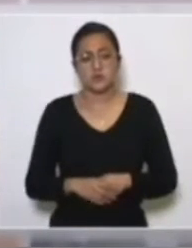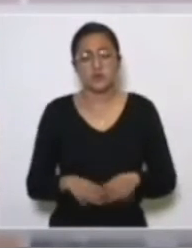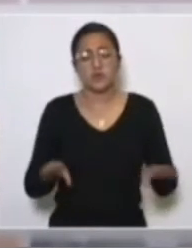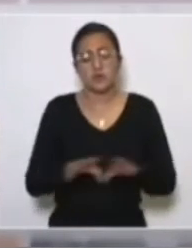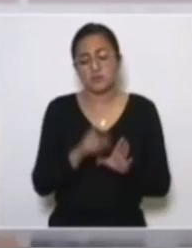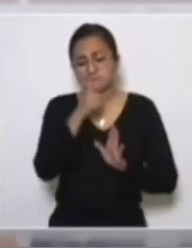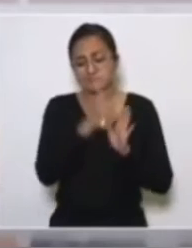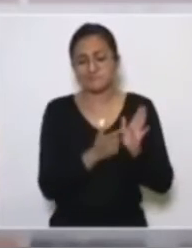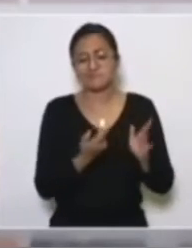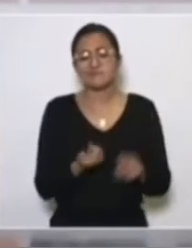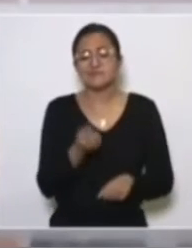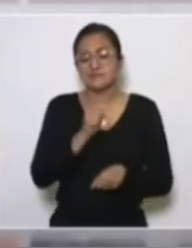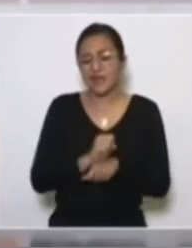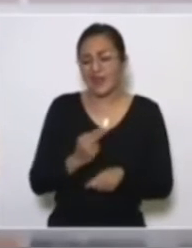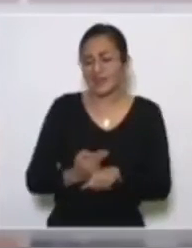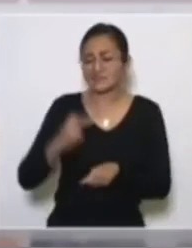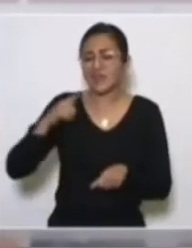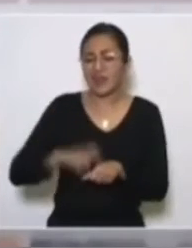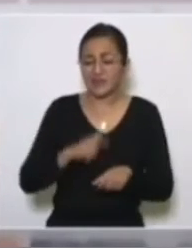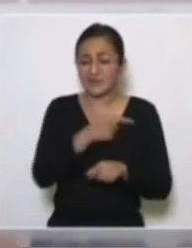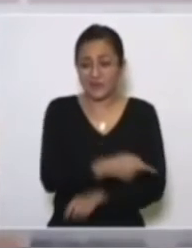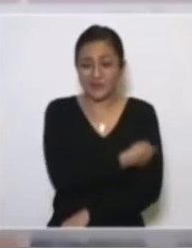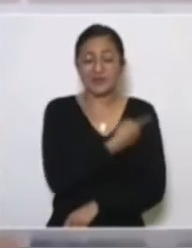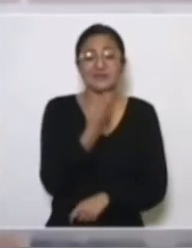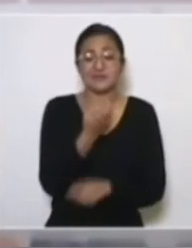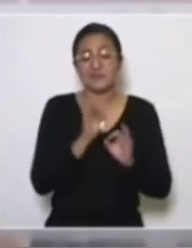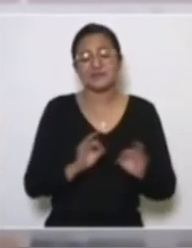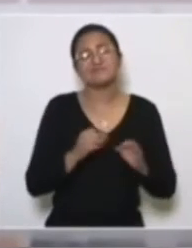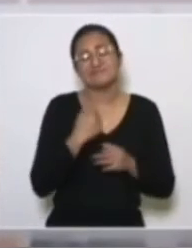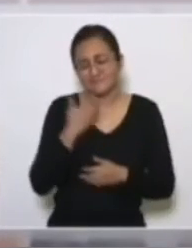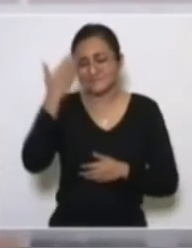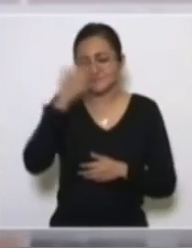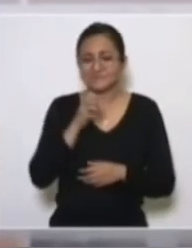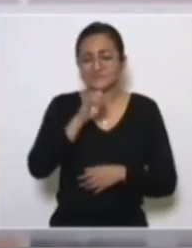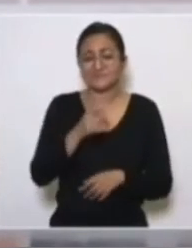o las semanas nacionales de vacunación, que son las vacunas que de muchos años